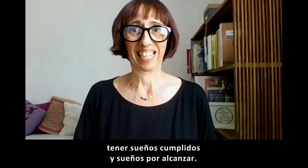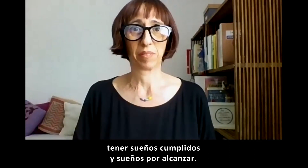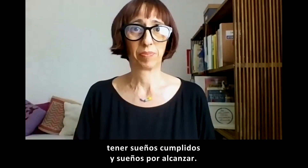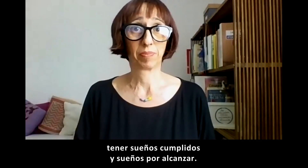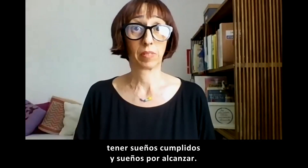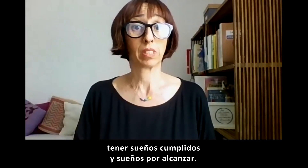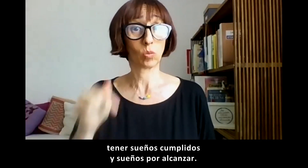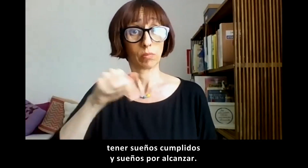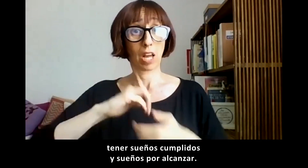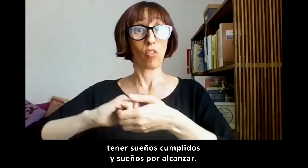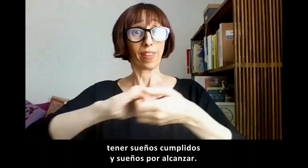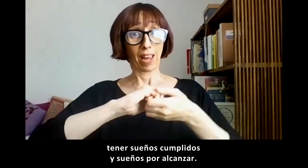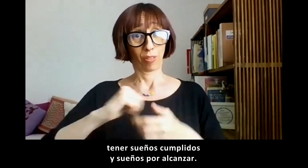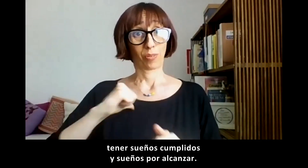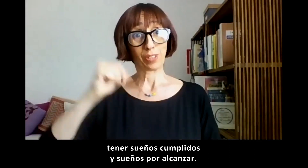alcanzar.